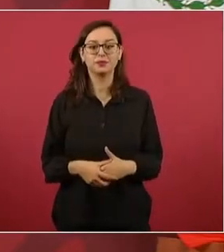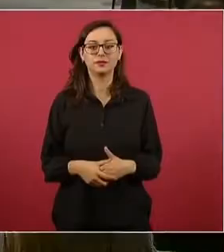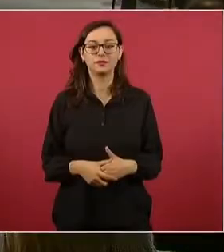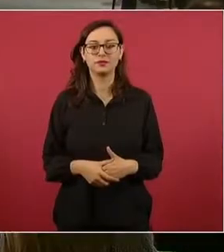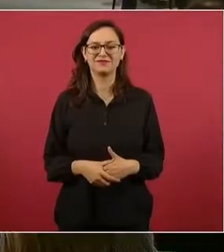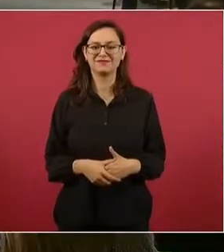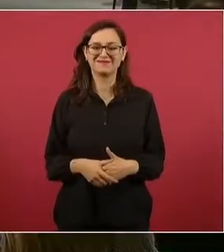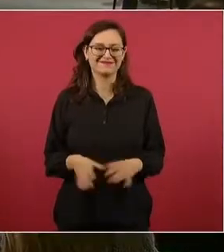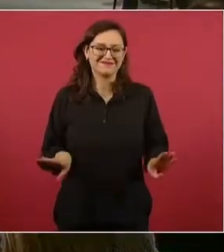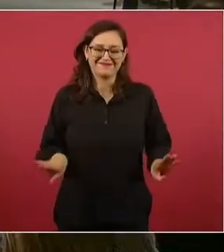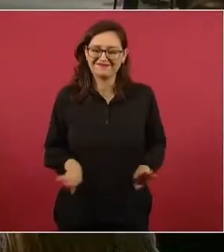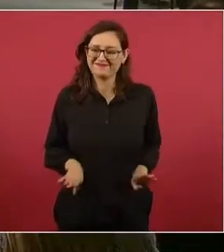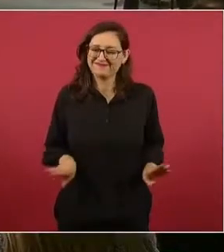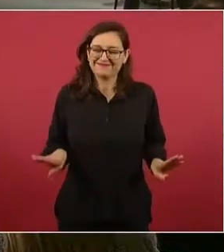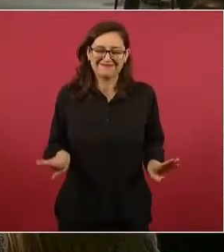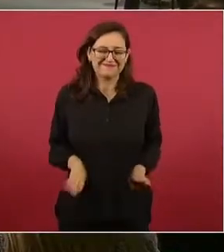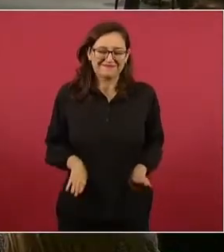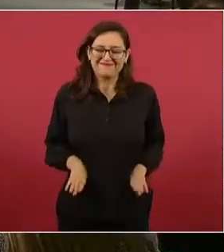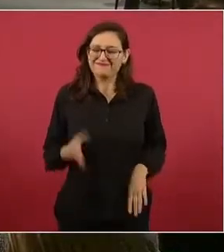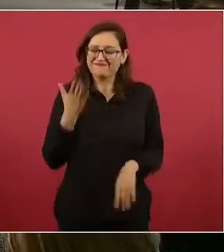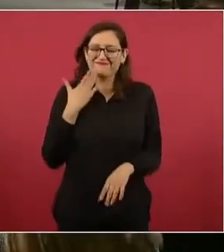además simpático,